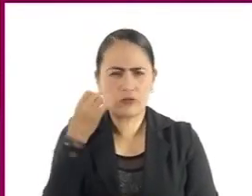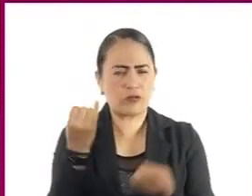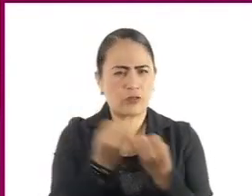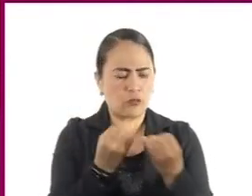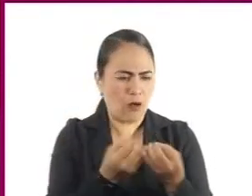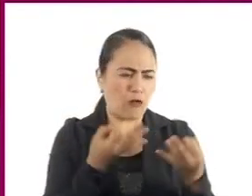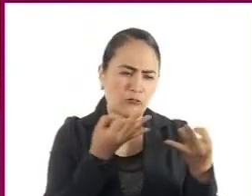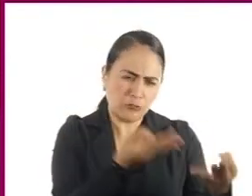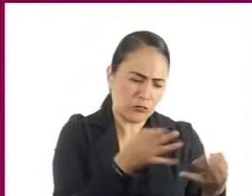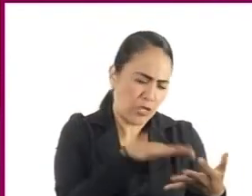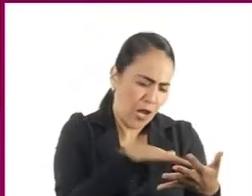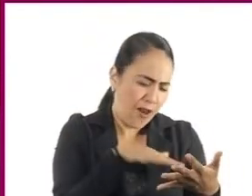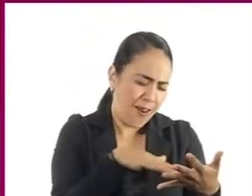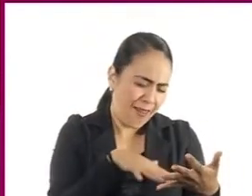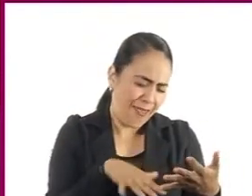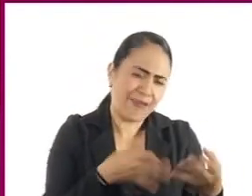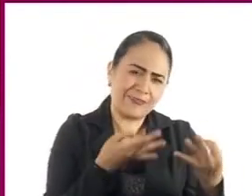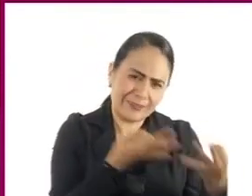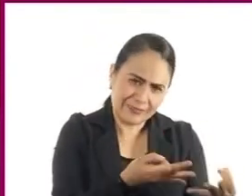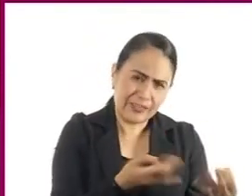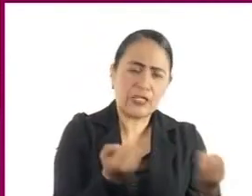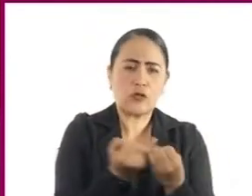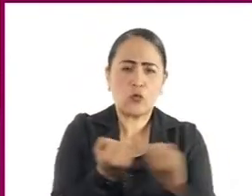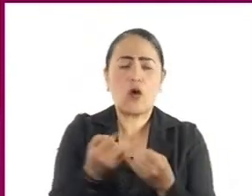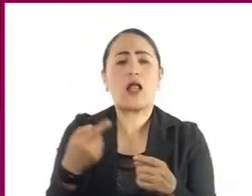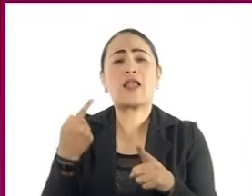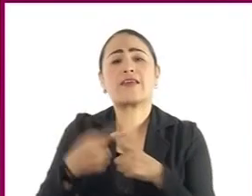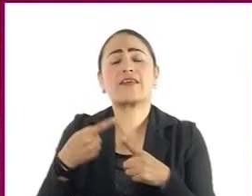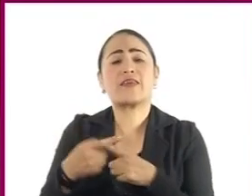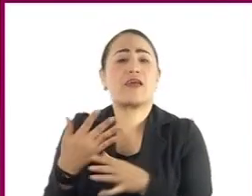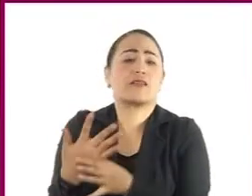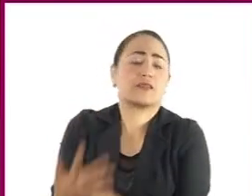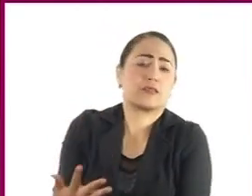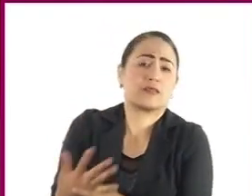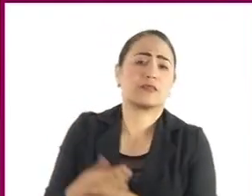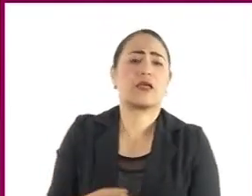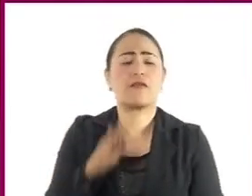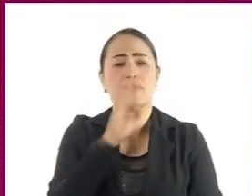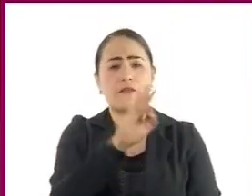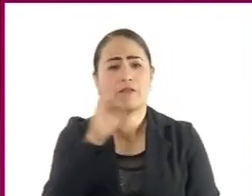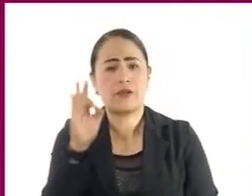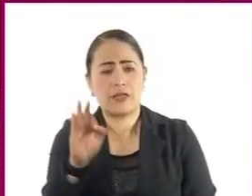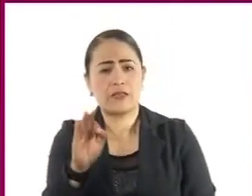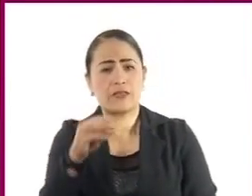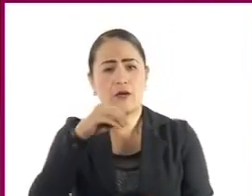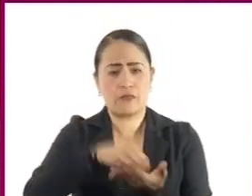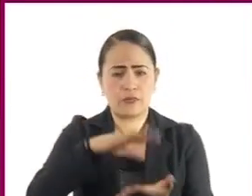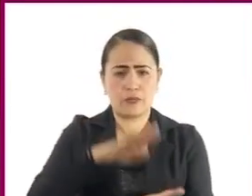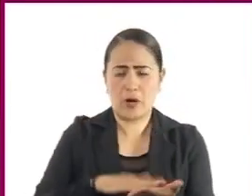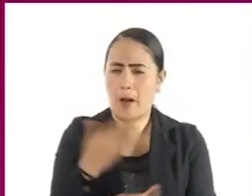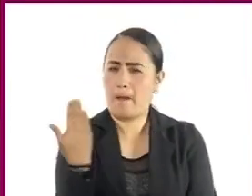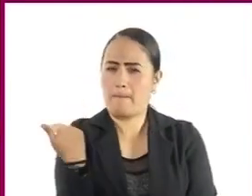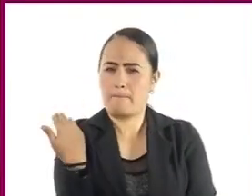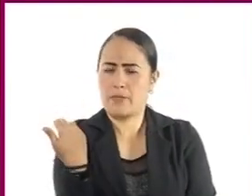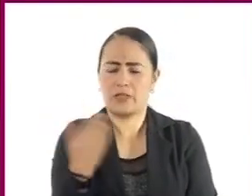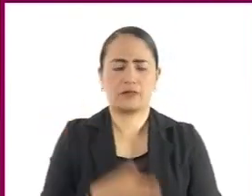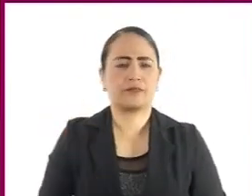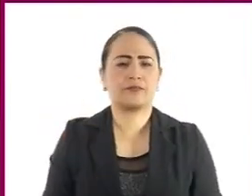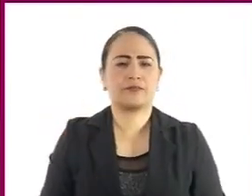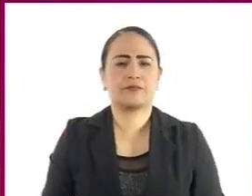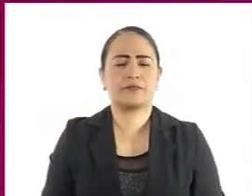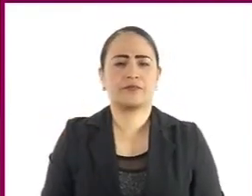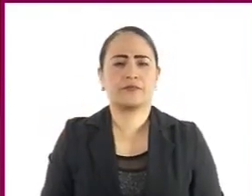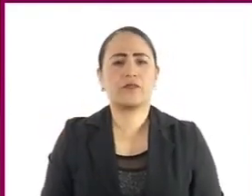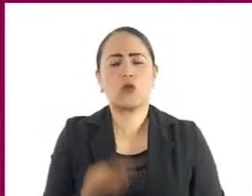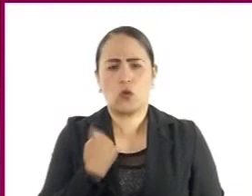para su lectura. Que presente el nombre del autor que lo escribe y la fecha de publicación sea reciente. Dentro de esta